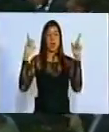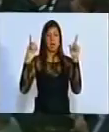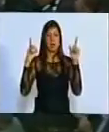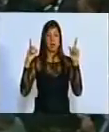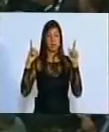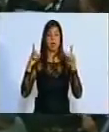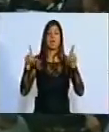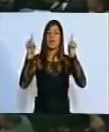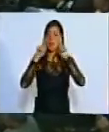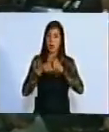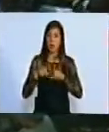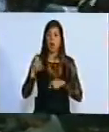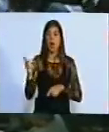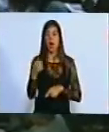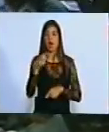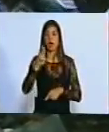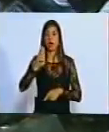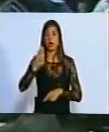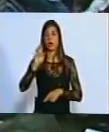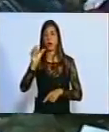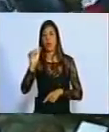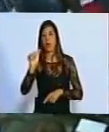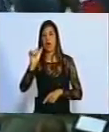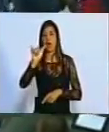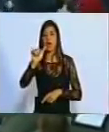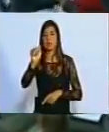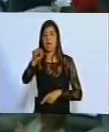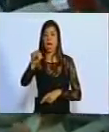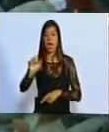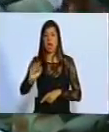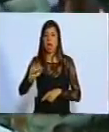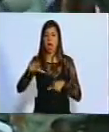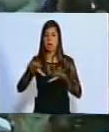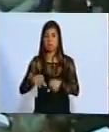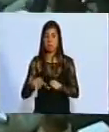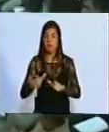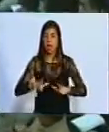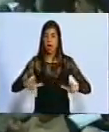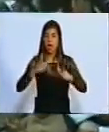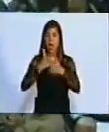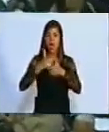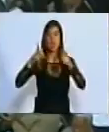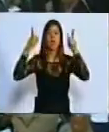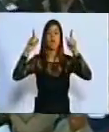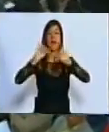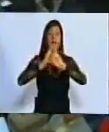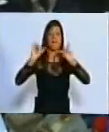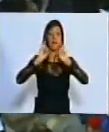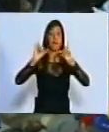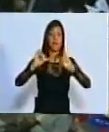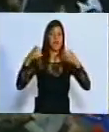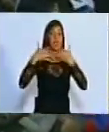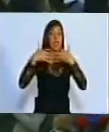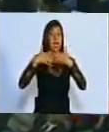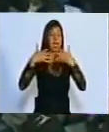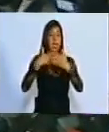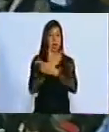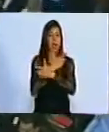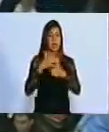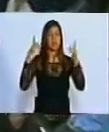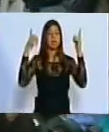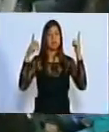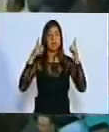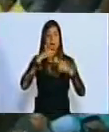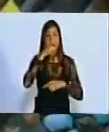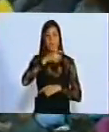como Guayana, que fue quien cerró la gesta de la independencia, como los pueblos